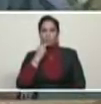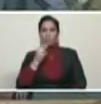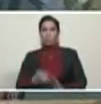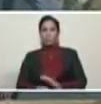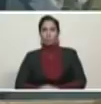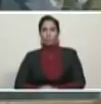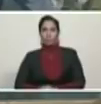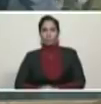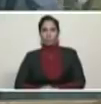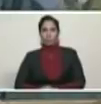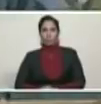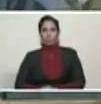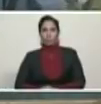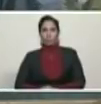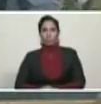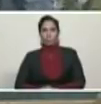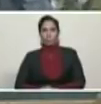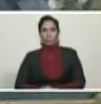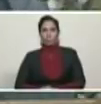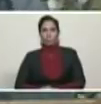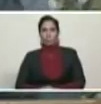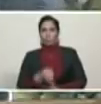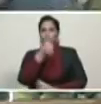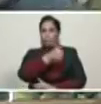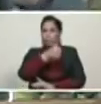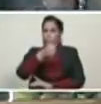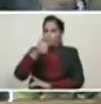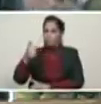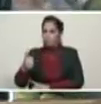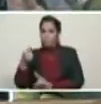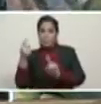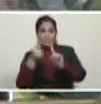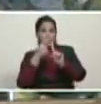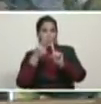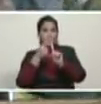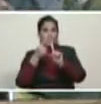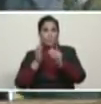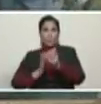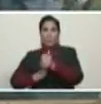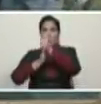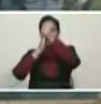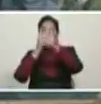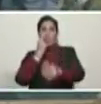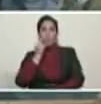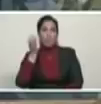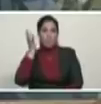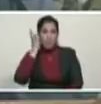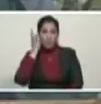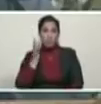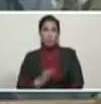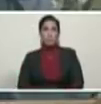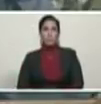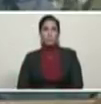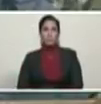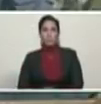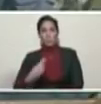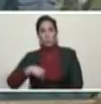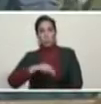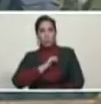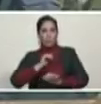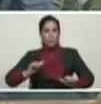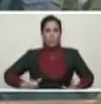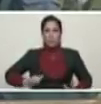Cada uno, en primer lugar los líderes y las lideresas de nuestra Fuerza